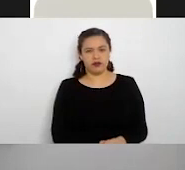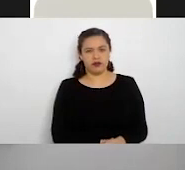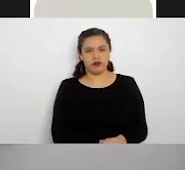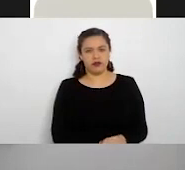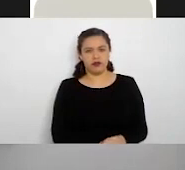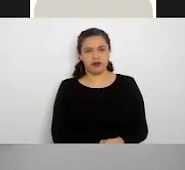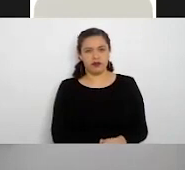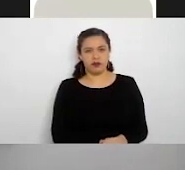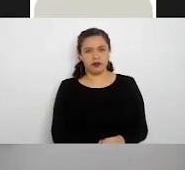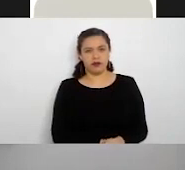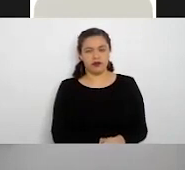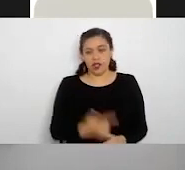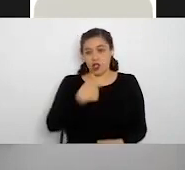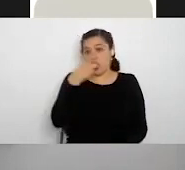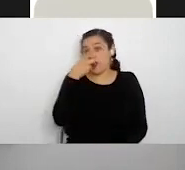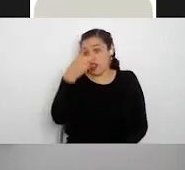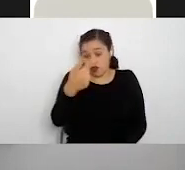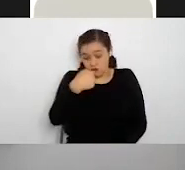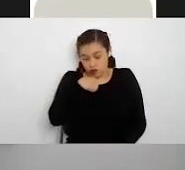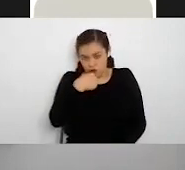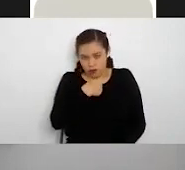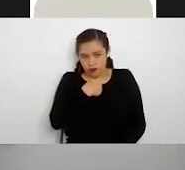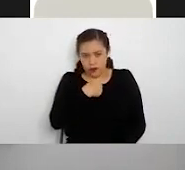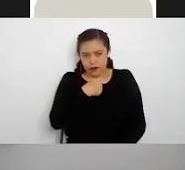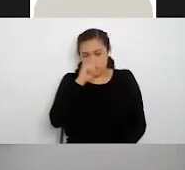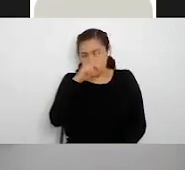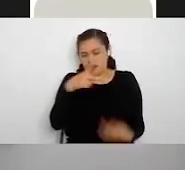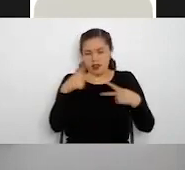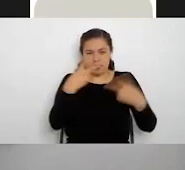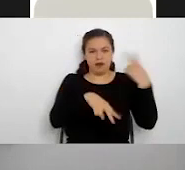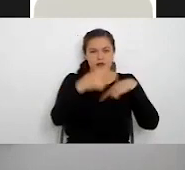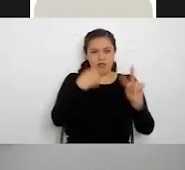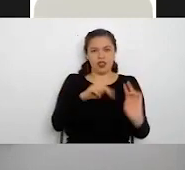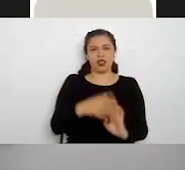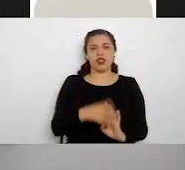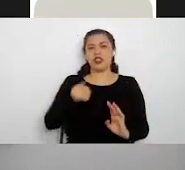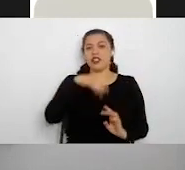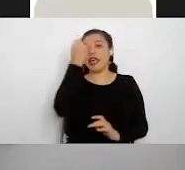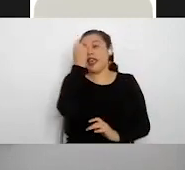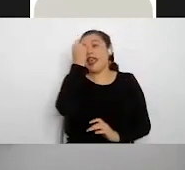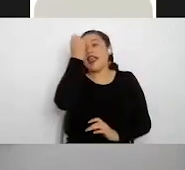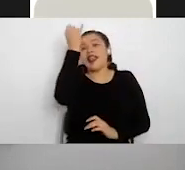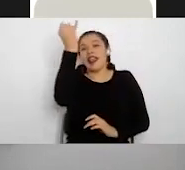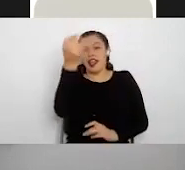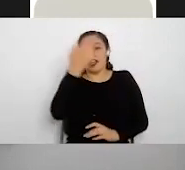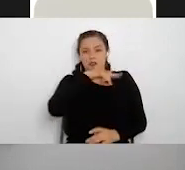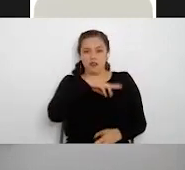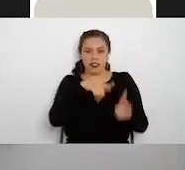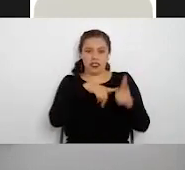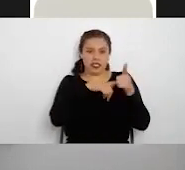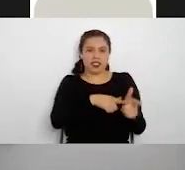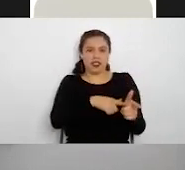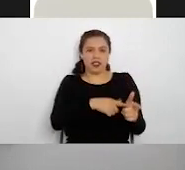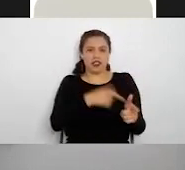que yo digo, y ahí con los clientes, bueno, que mantenemos la hipótesis, mantenemos quiénes somos, pues nosotros, los de Visor